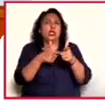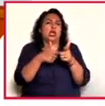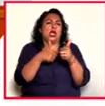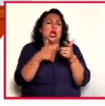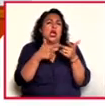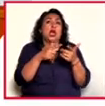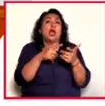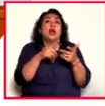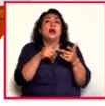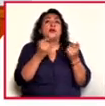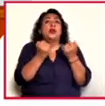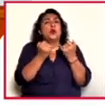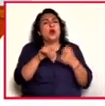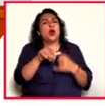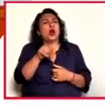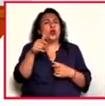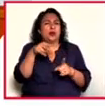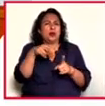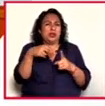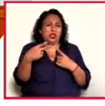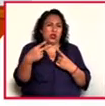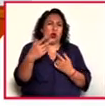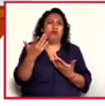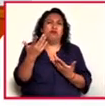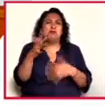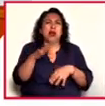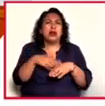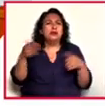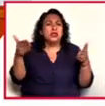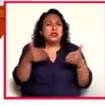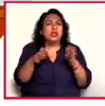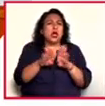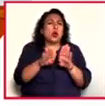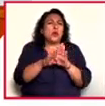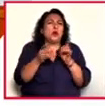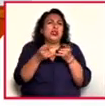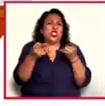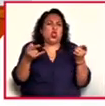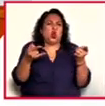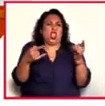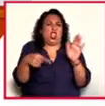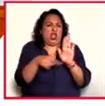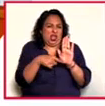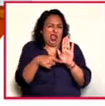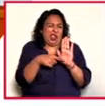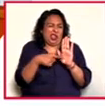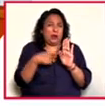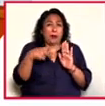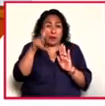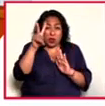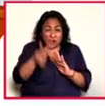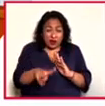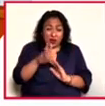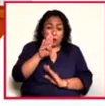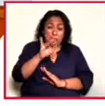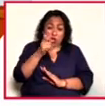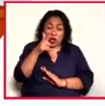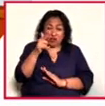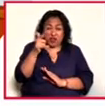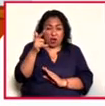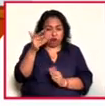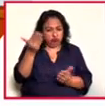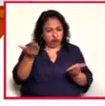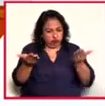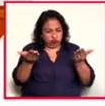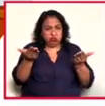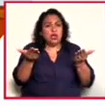después la otra historiografía, bueno, que lo ha presentado como una leyenda negra, pero realmente biografías ecuánimes que lo presenten